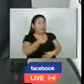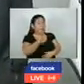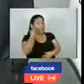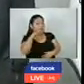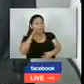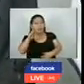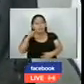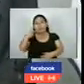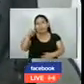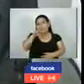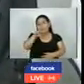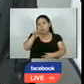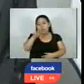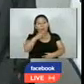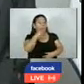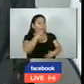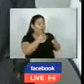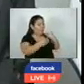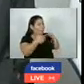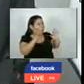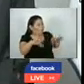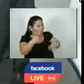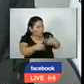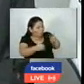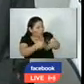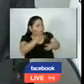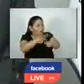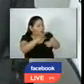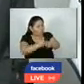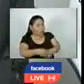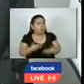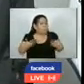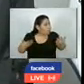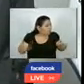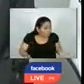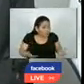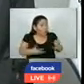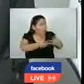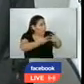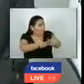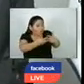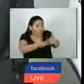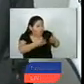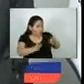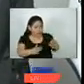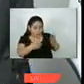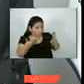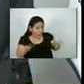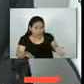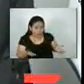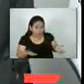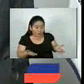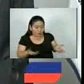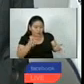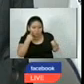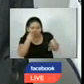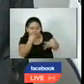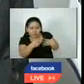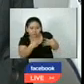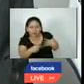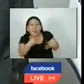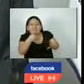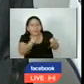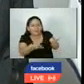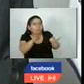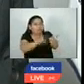quien nos va a brindar detalles sobre el proceso del voto en el exterior. Magistrado, no hay empresa hasta el momento para poder verificar, o la empresa